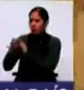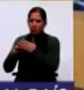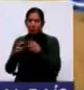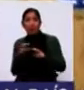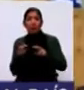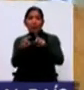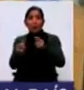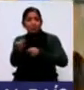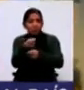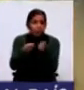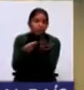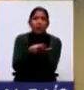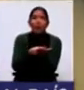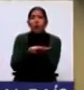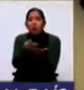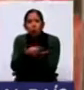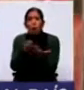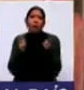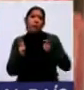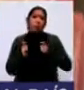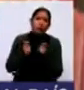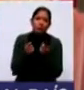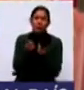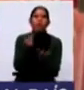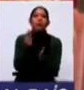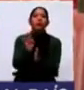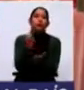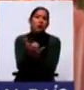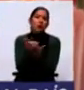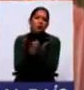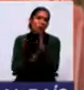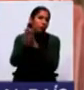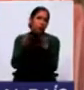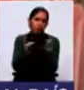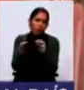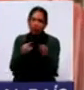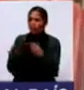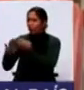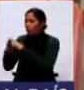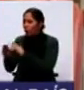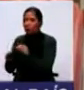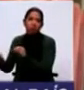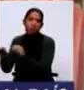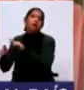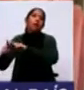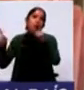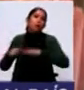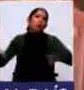de servicios turísticos a quienes los visitan y pueden disfrutar de los sitios que tienen en el lugar que los están